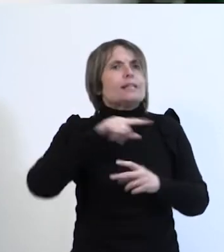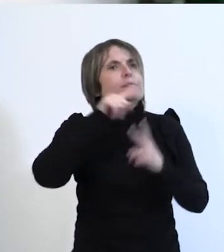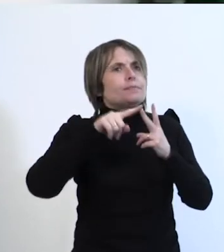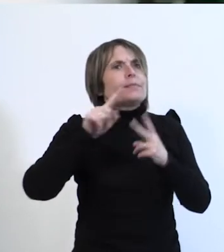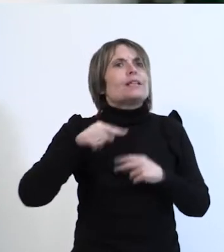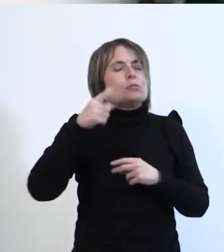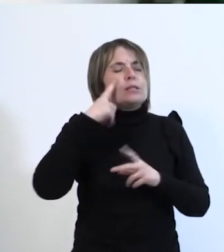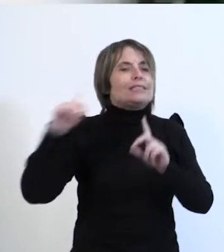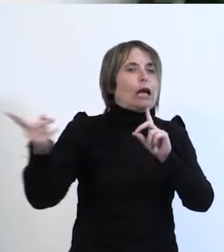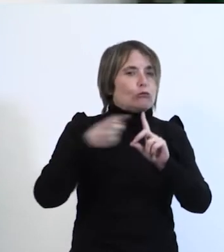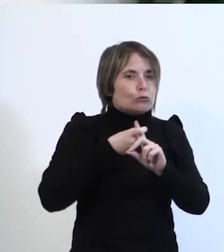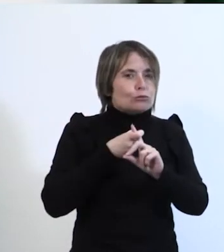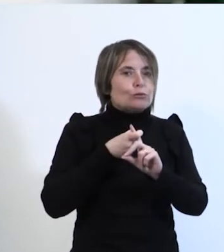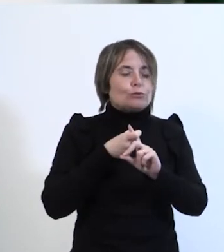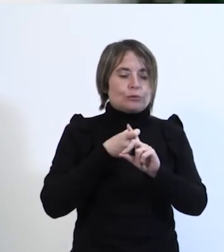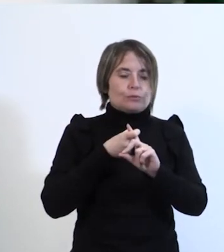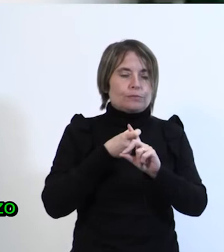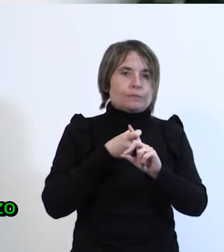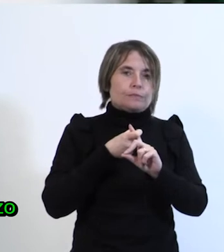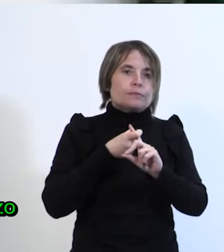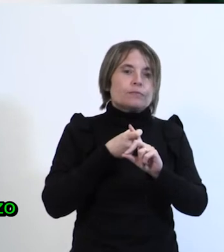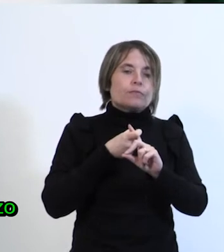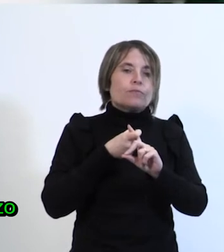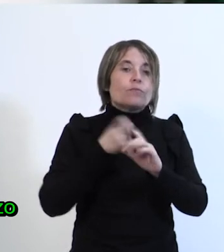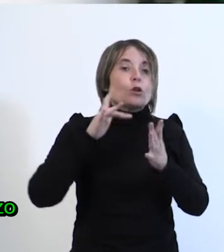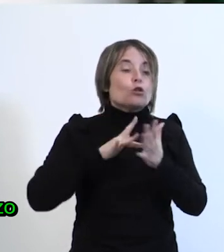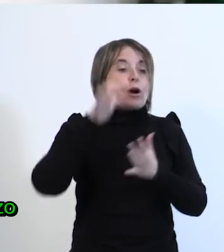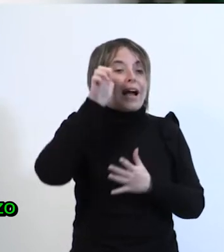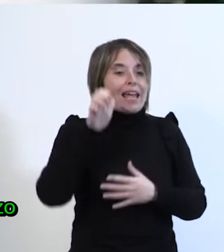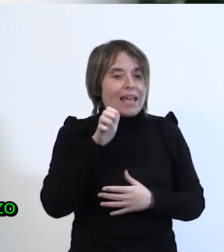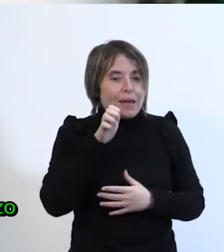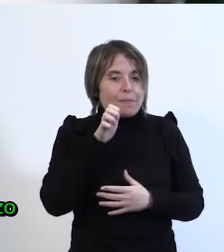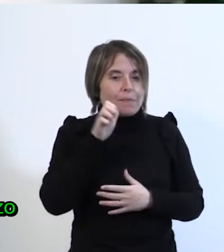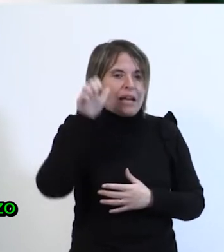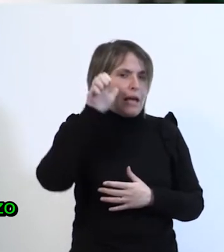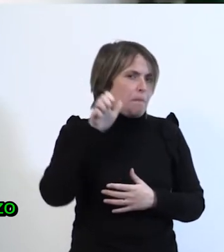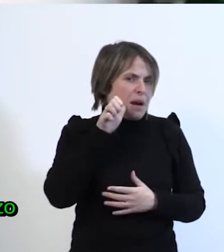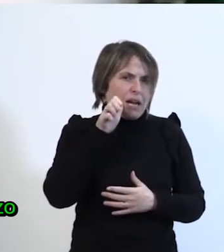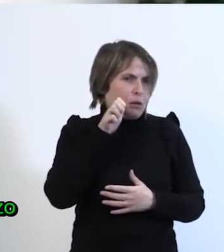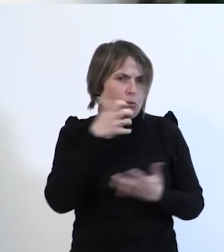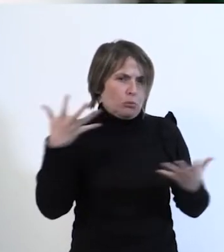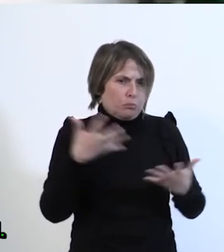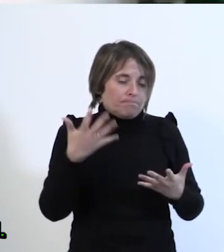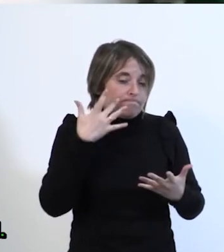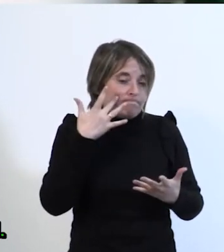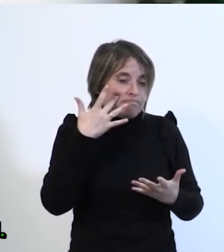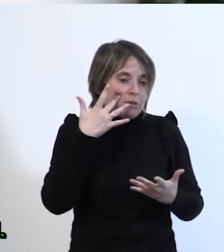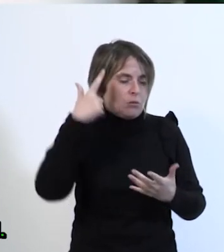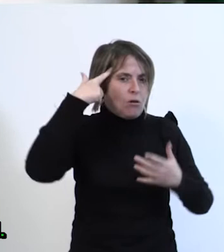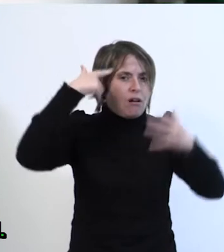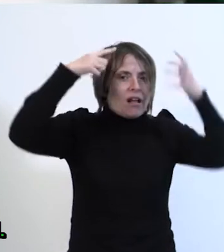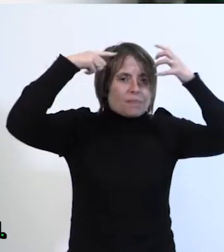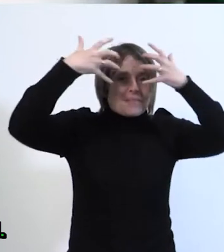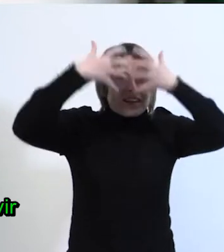el segundo elemento que arrojaba su diagnóstico es que tenía un segundo embarazo anencefálico. Es decir, no tenía